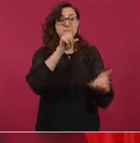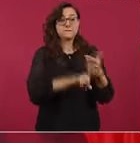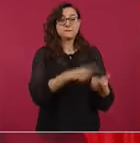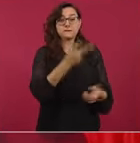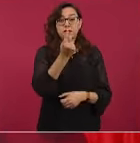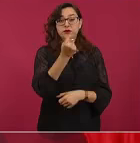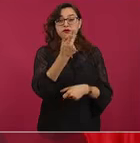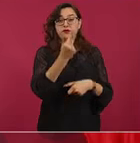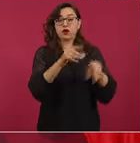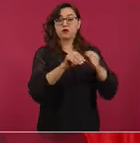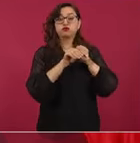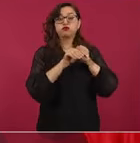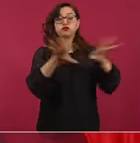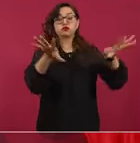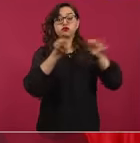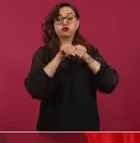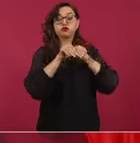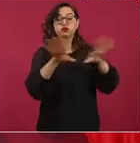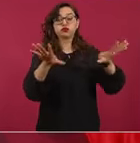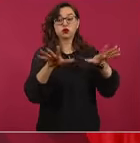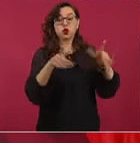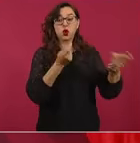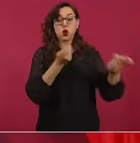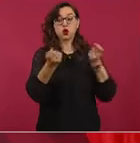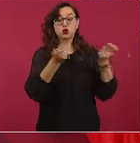televisión, llegara a convertirse